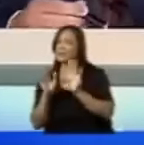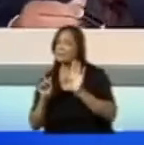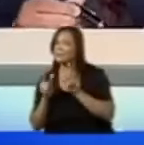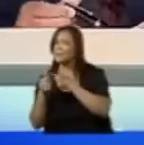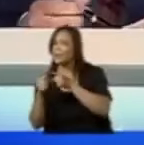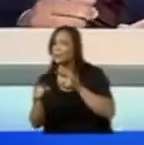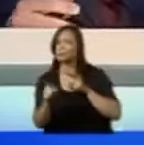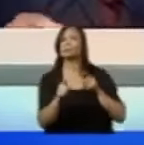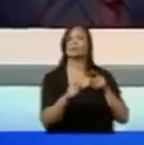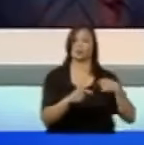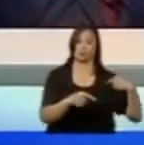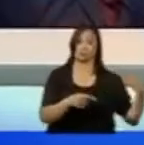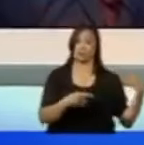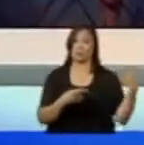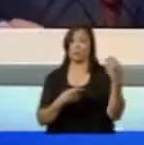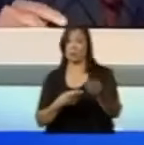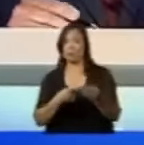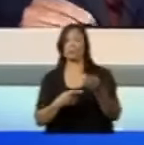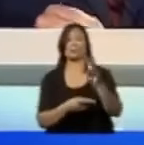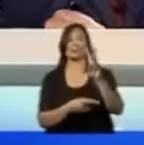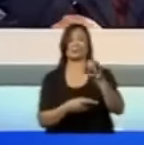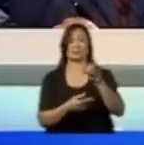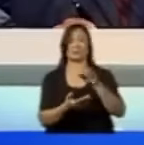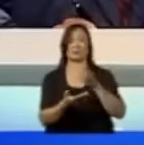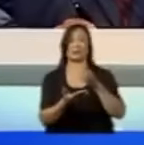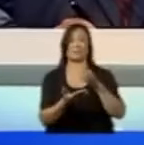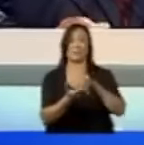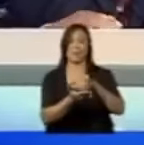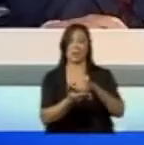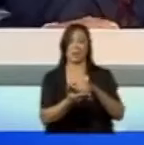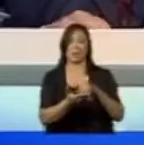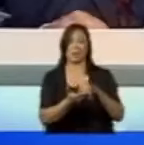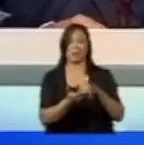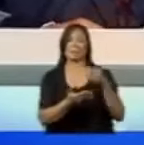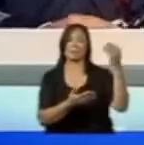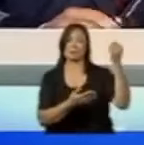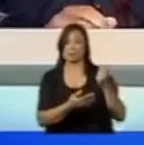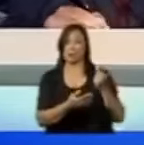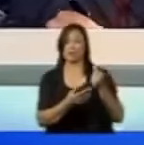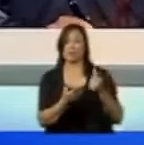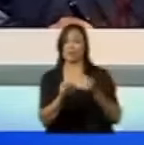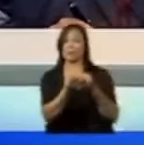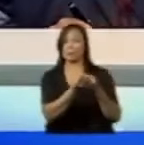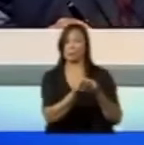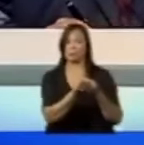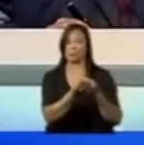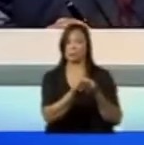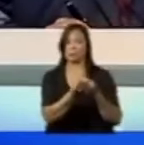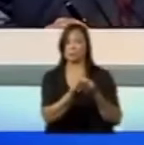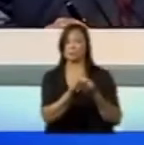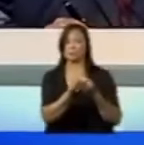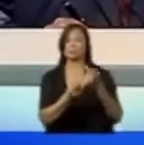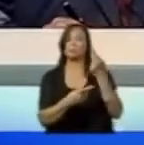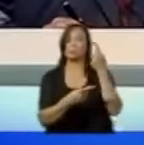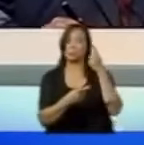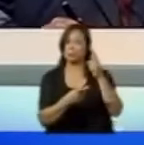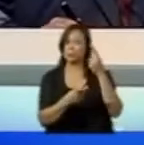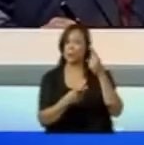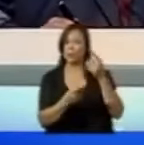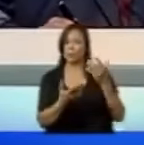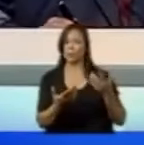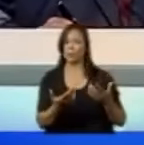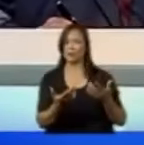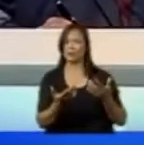Y nosotros hemos entregado casi 60.000 pensiones solidarias, según y estrictamente por lo